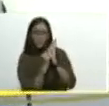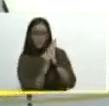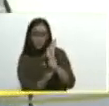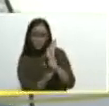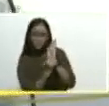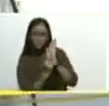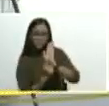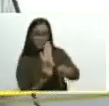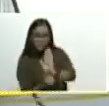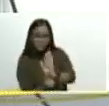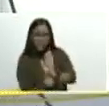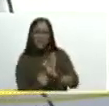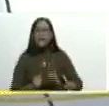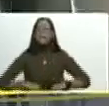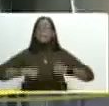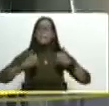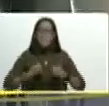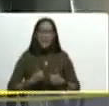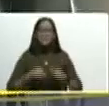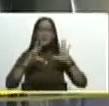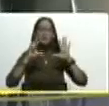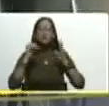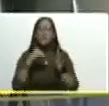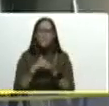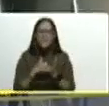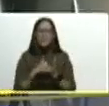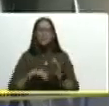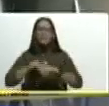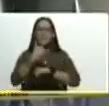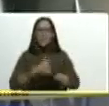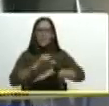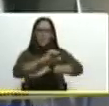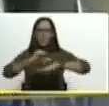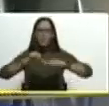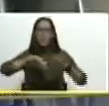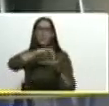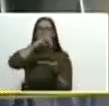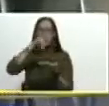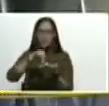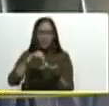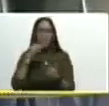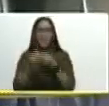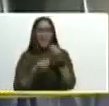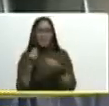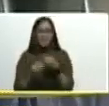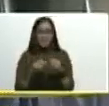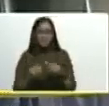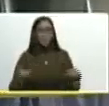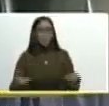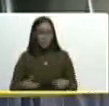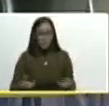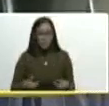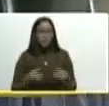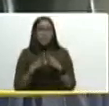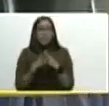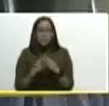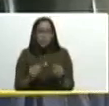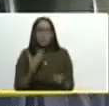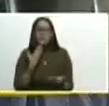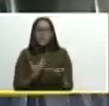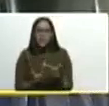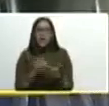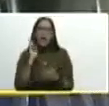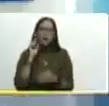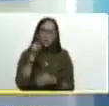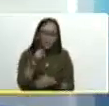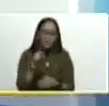estas intervenciones, más de 8.000 son del Plan Quirúrgico Nacional, haciendo énfasis que todo esto se ha logrado gracias a usted,